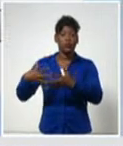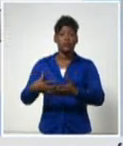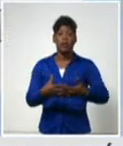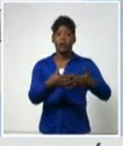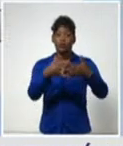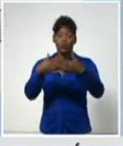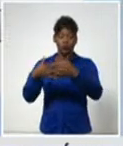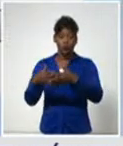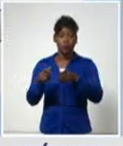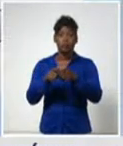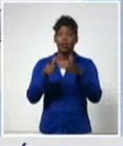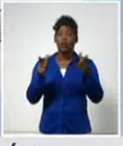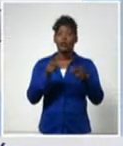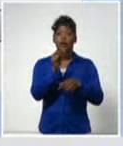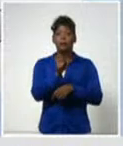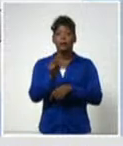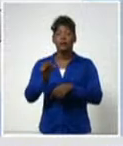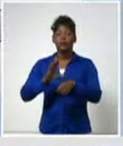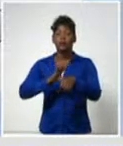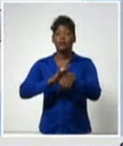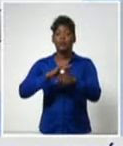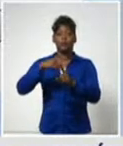casos confirmados en la región,